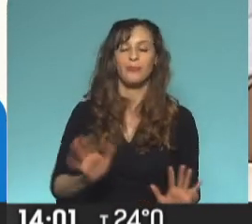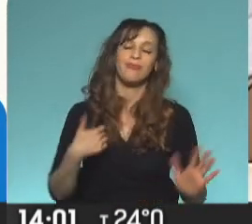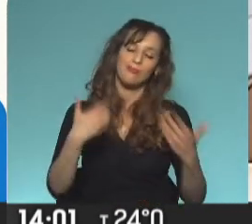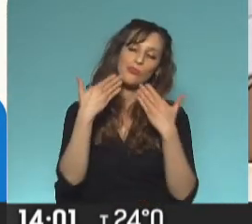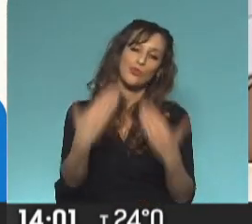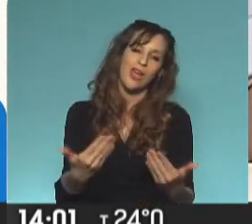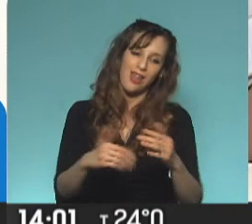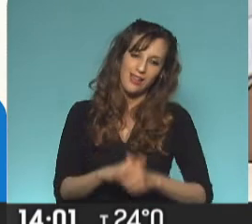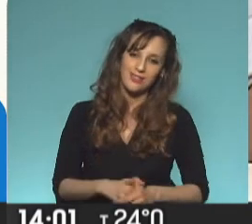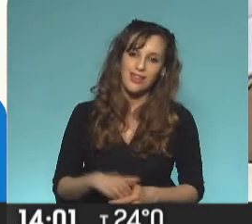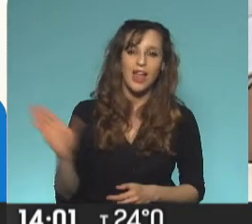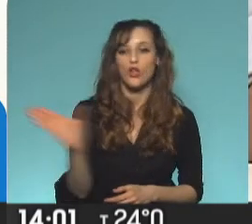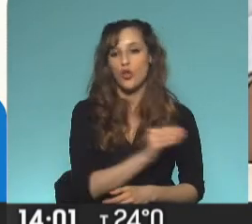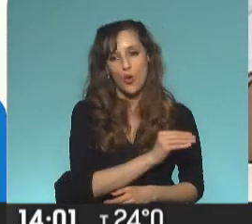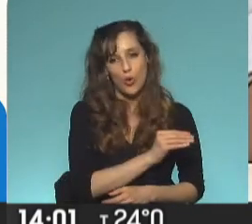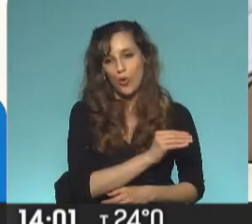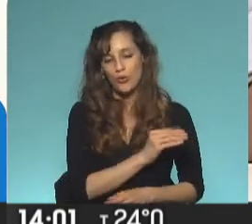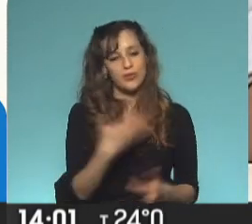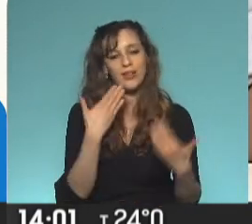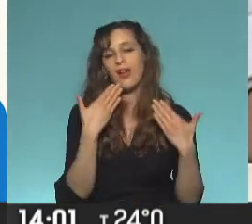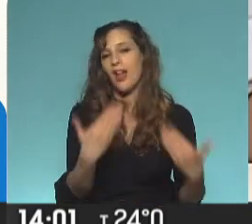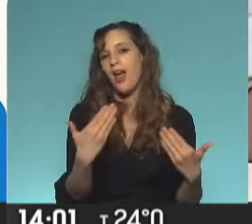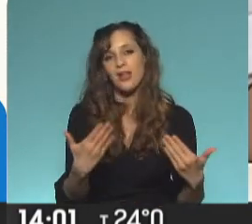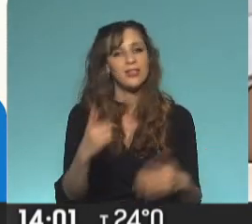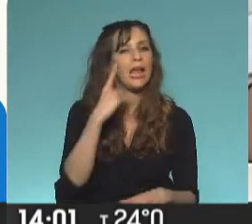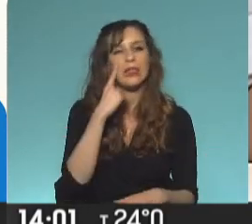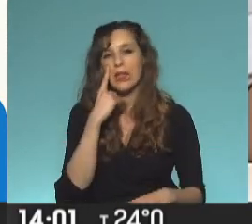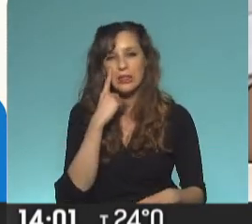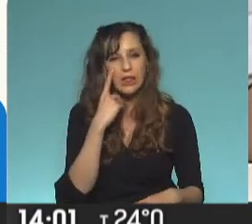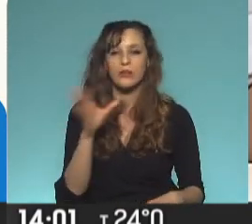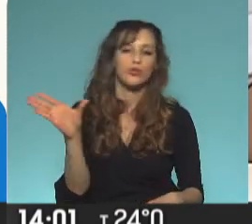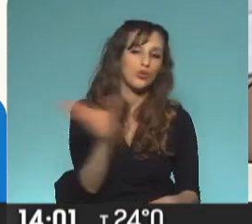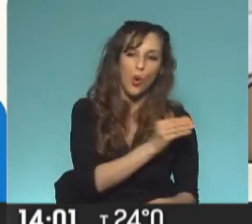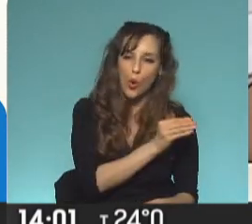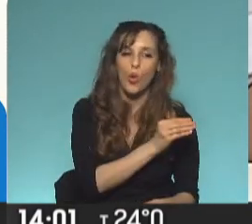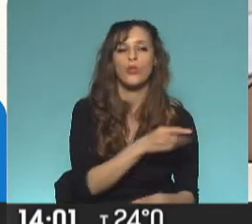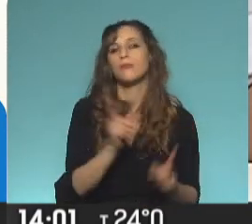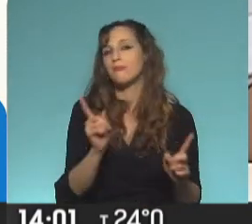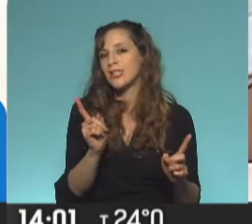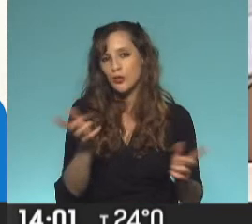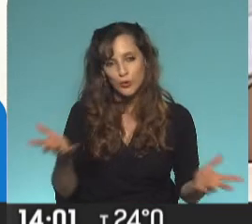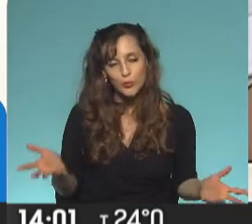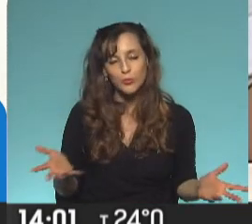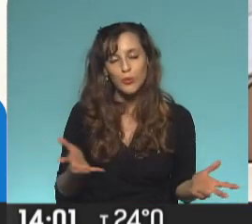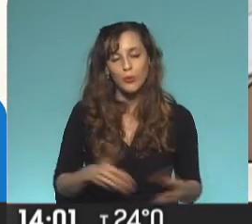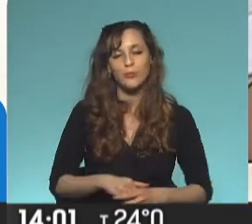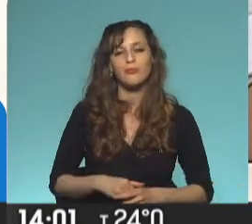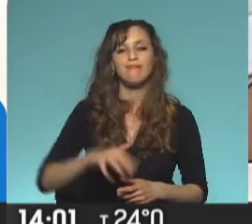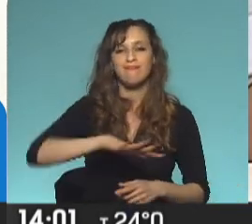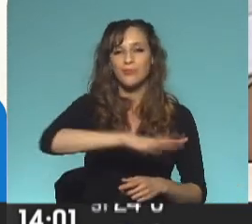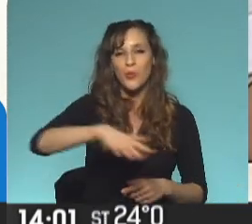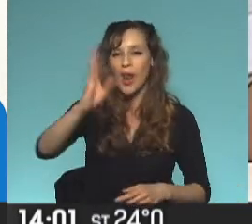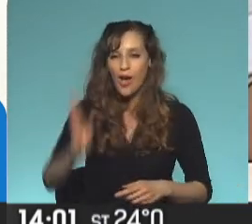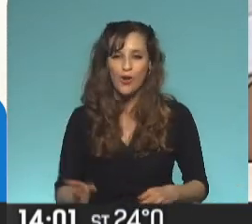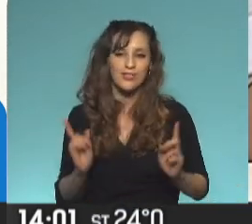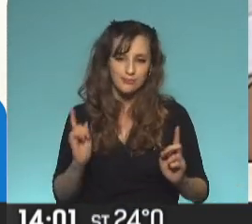a todos ustedes por por venir a los intendentes intendentes de los distritos turísticos de la provincia por todo el